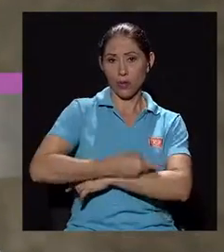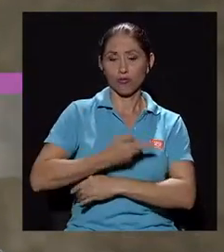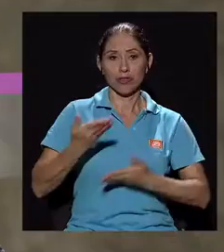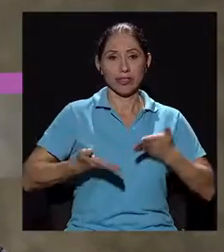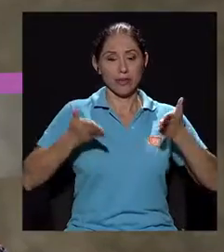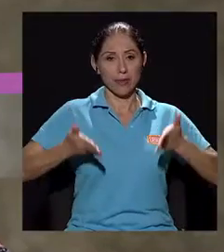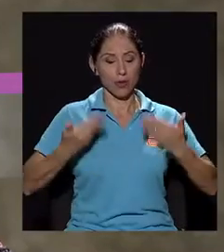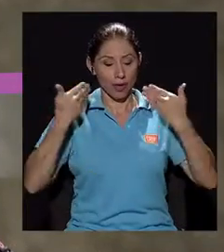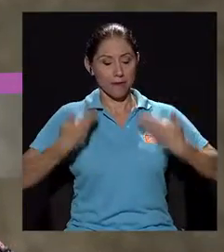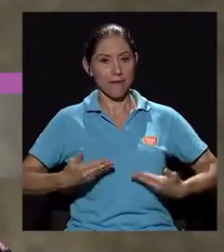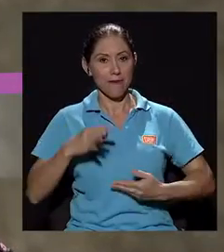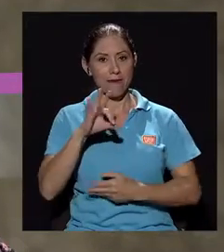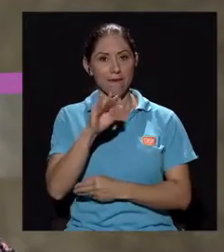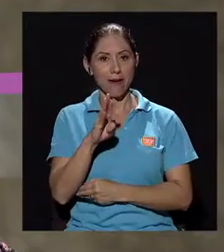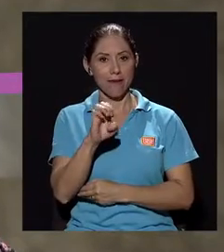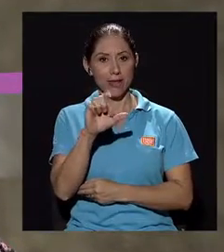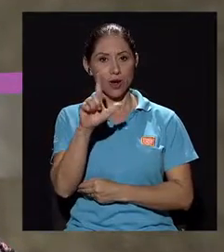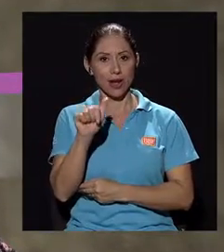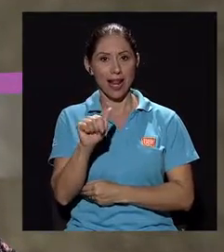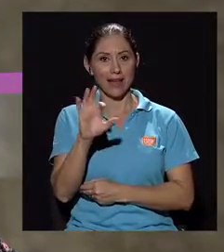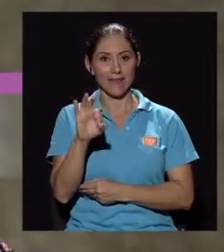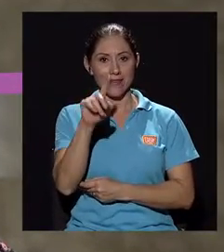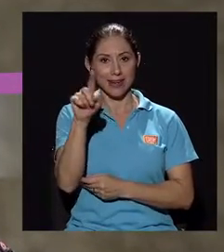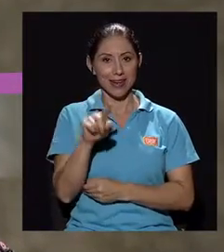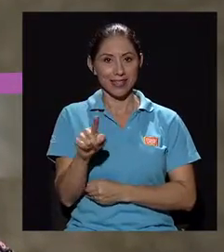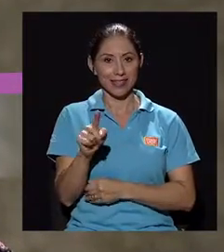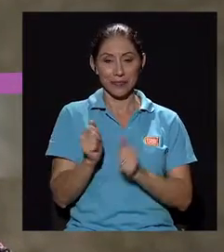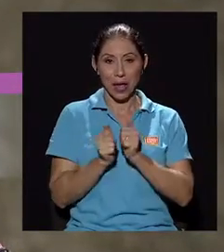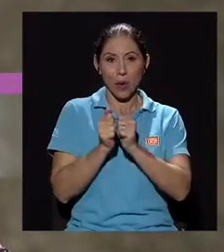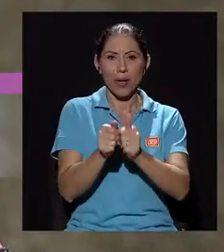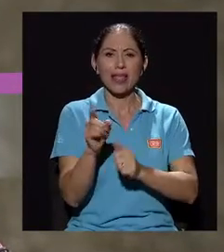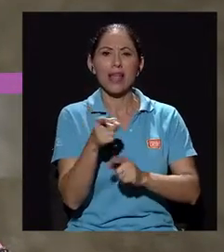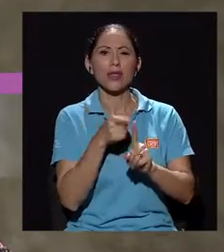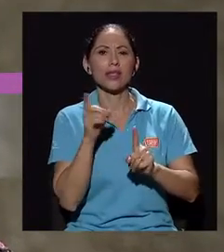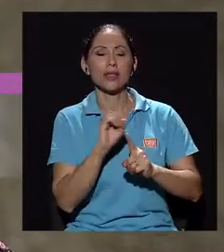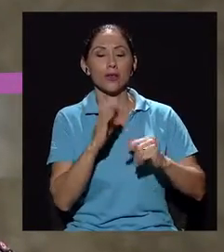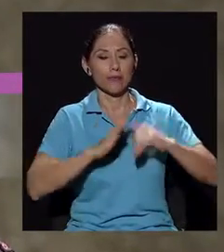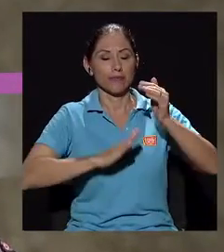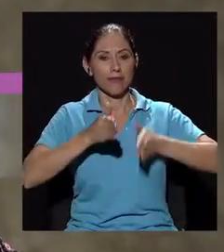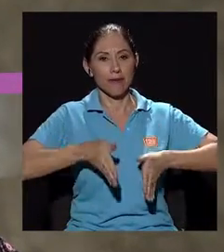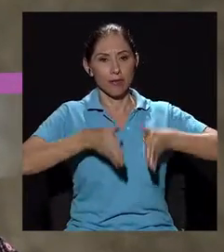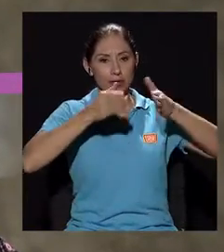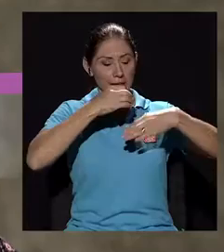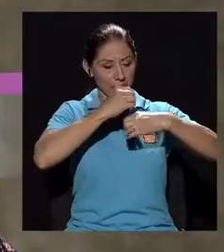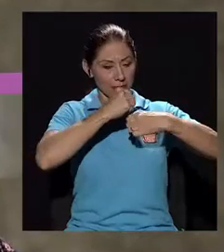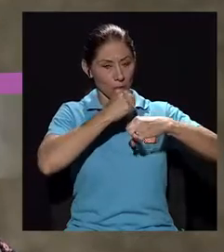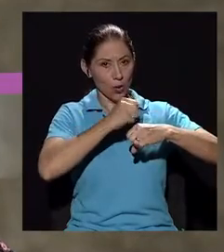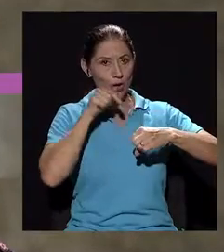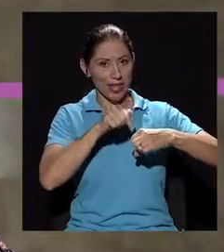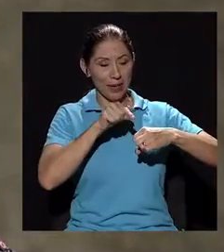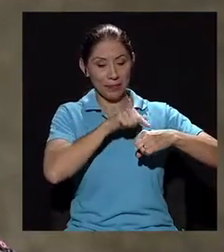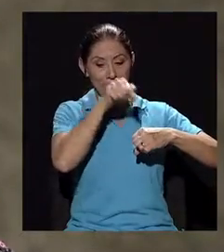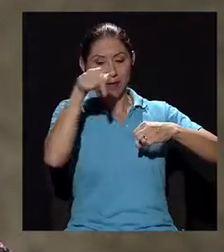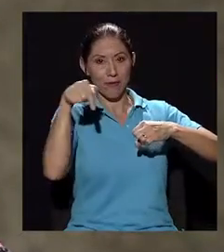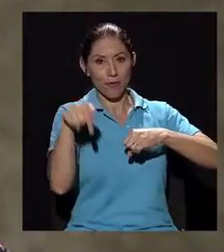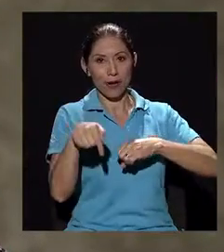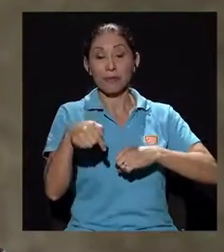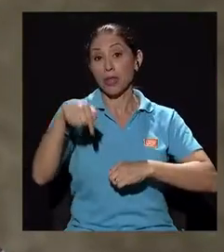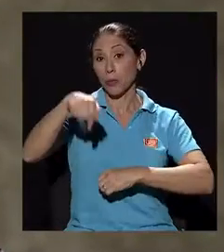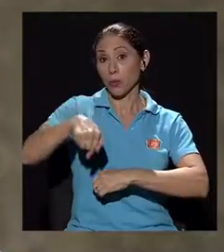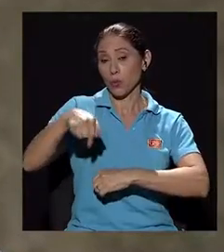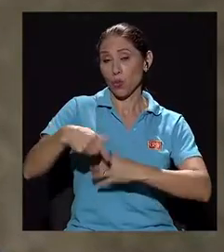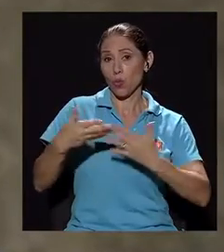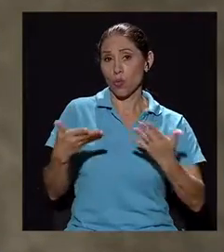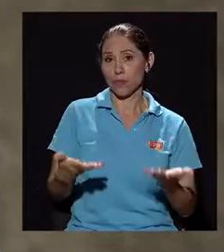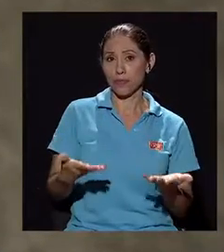su servidora Fabiola Fernández les estará acompañando desde las afueras de la Facultad de Microbiología. Y bueno, el día